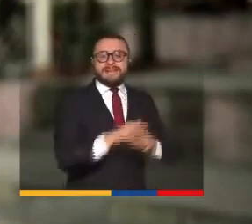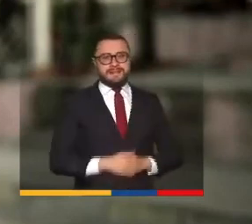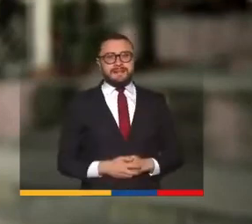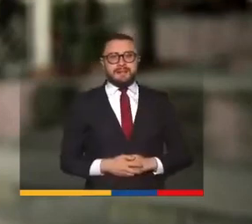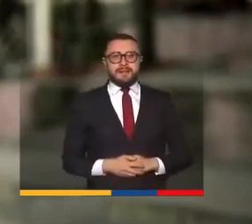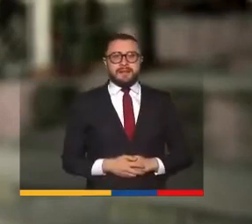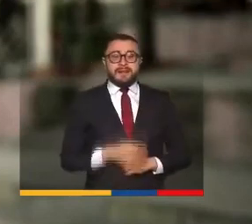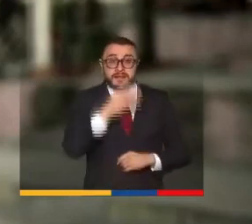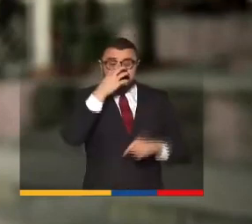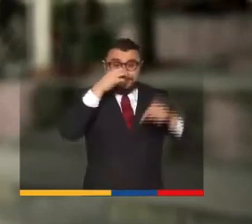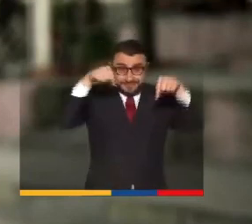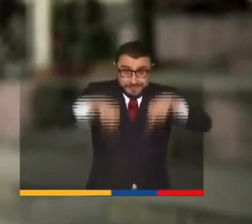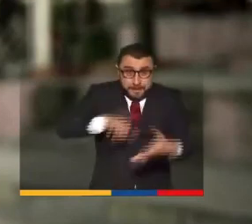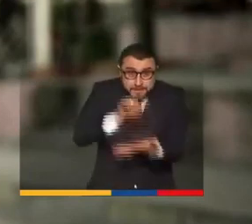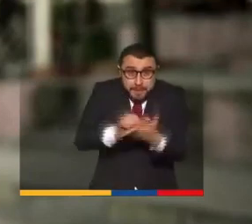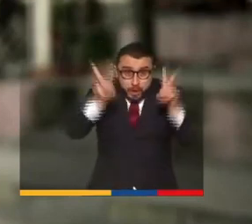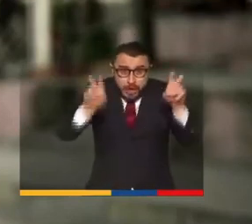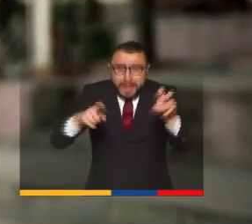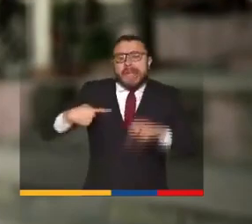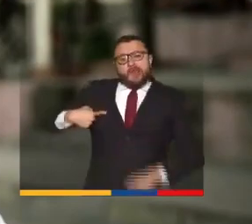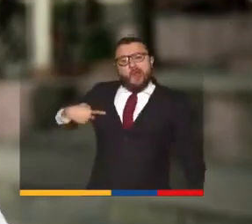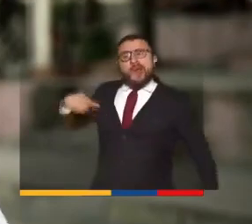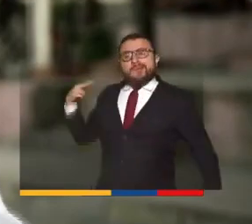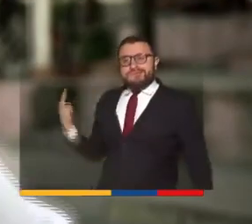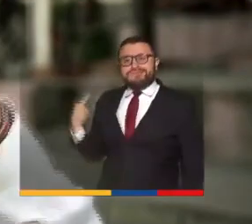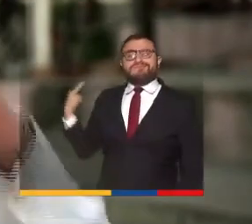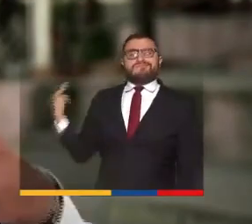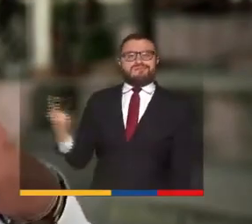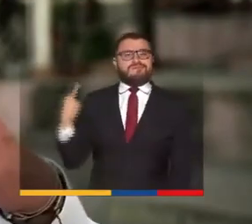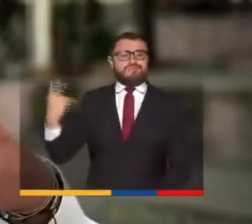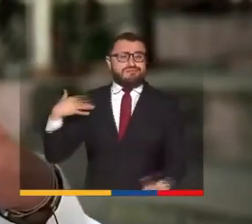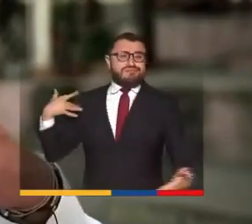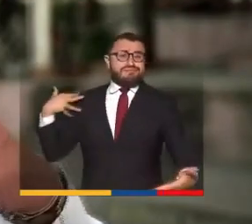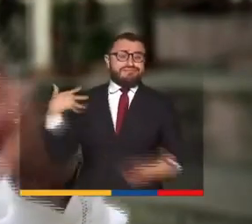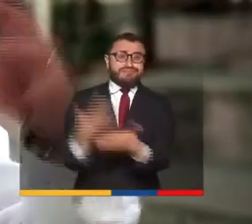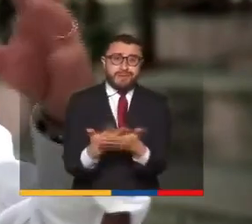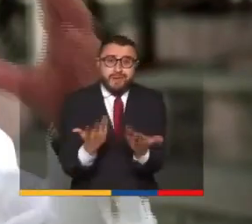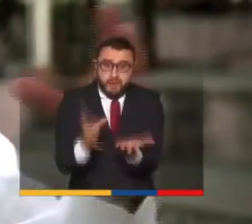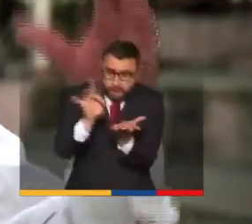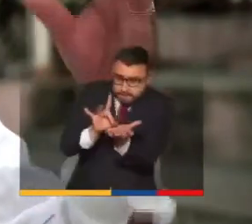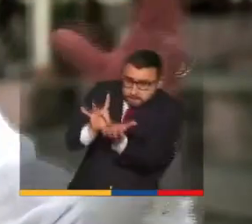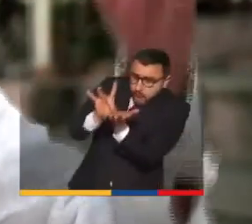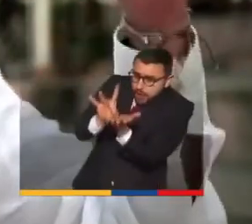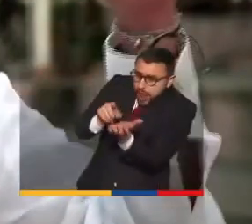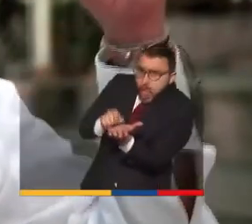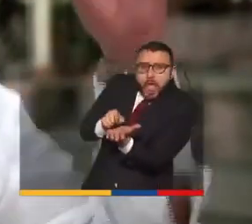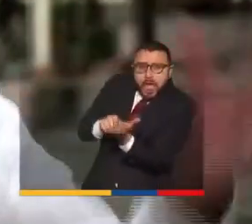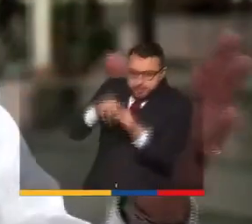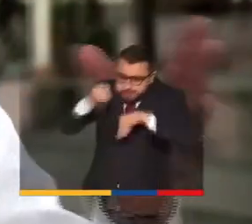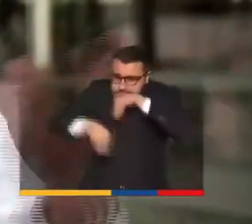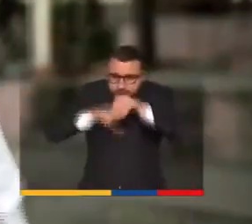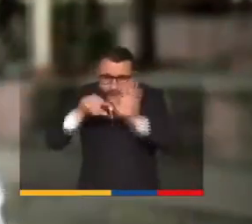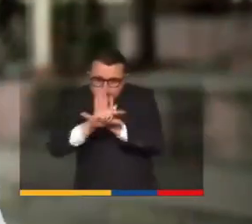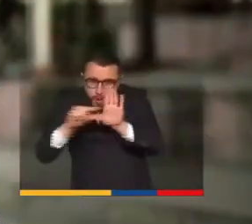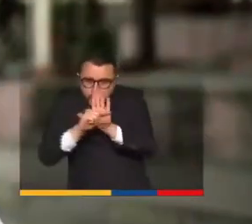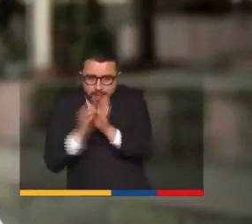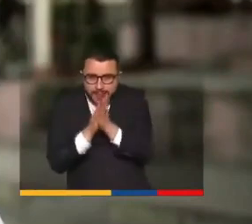este asunto en diversas ocasiones. Un modelo diseñado para que el pueblo pague